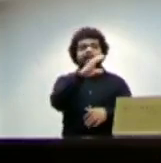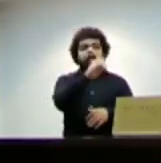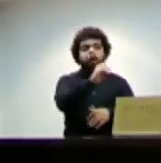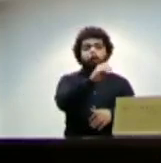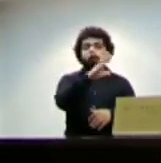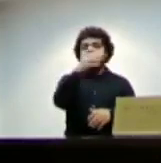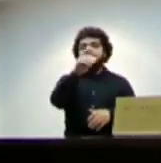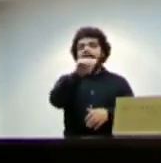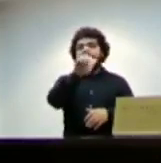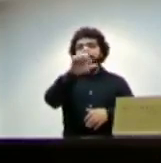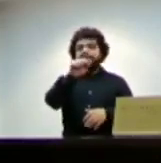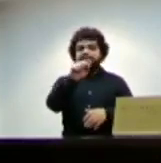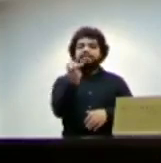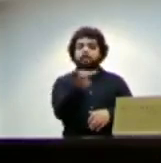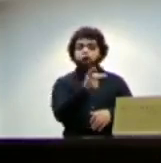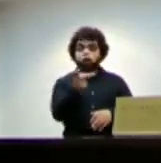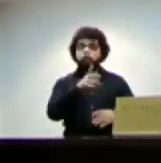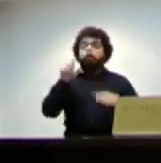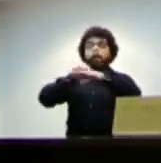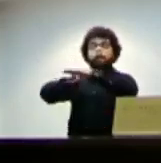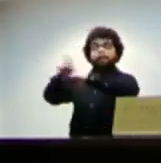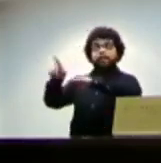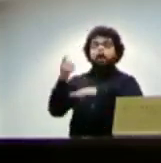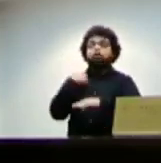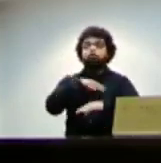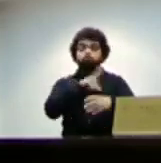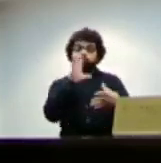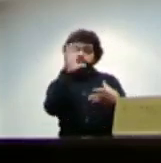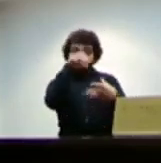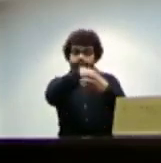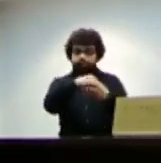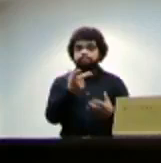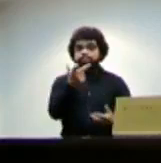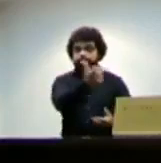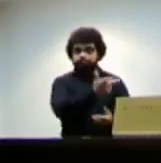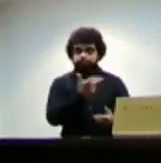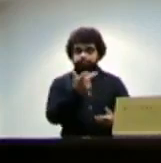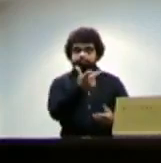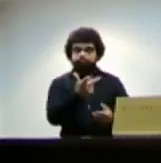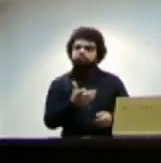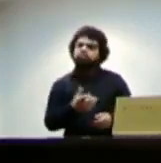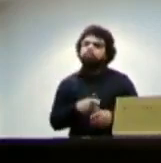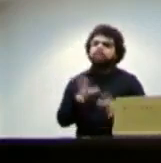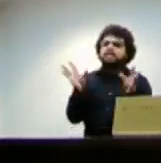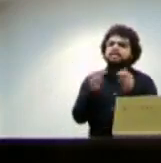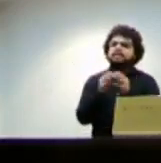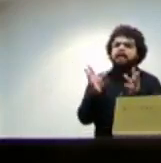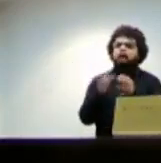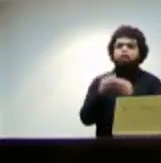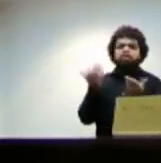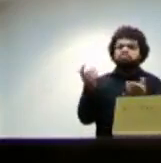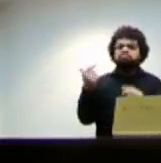y nosotros nos reunimos con ellos en conjunto porque nosotros tenemos... ¿Se reúnen con qué frecuencia?